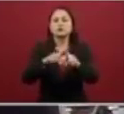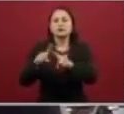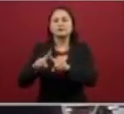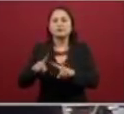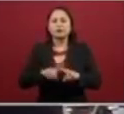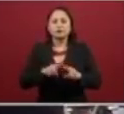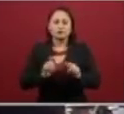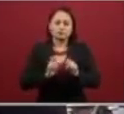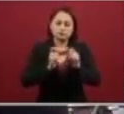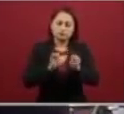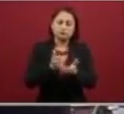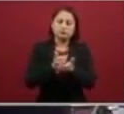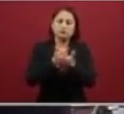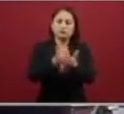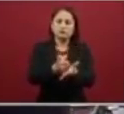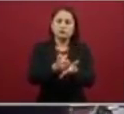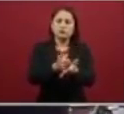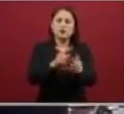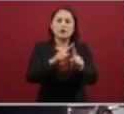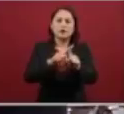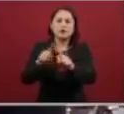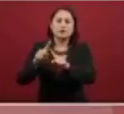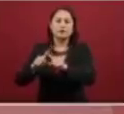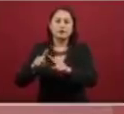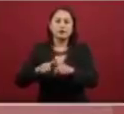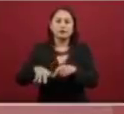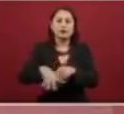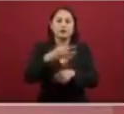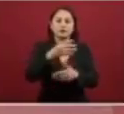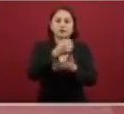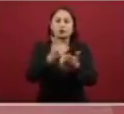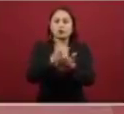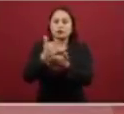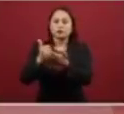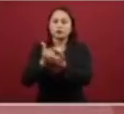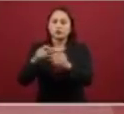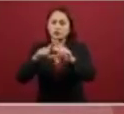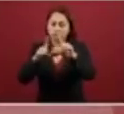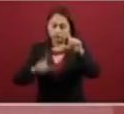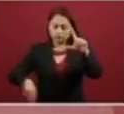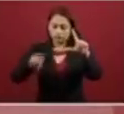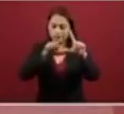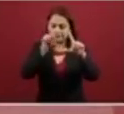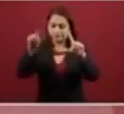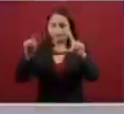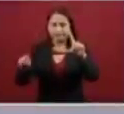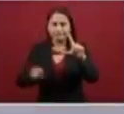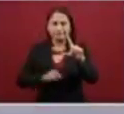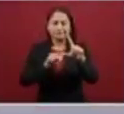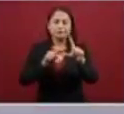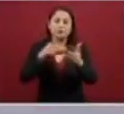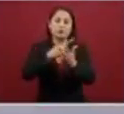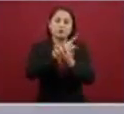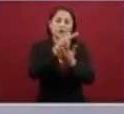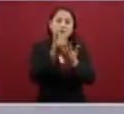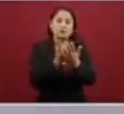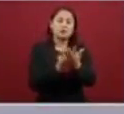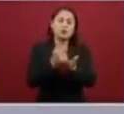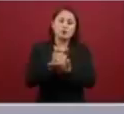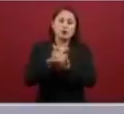14 ciudades del país. En cuanto al programa de atención a damnificados por los